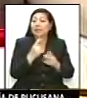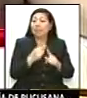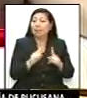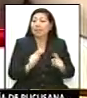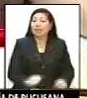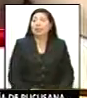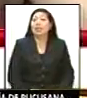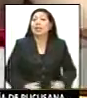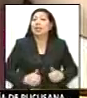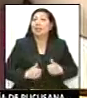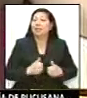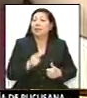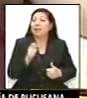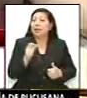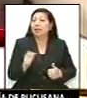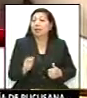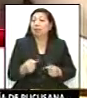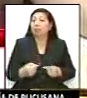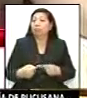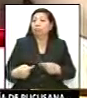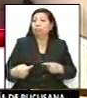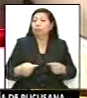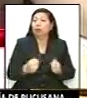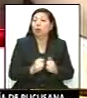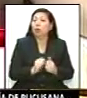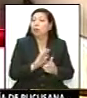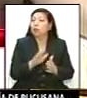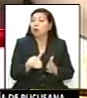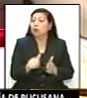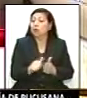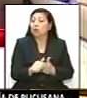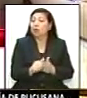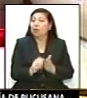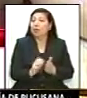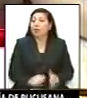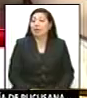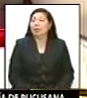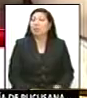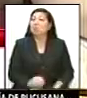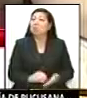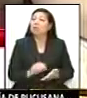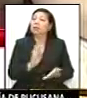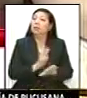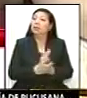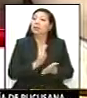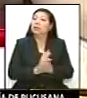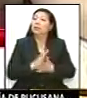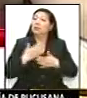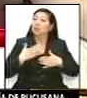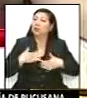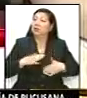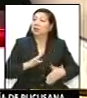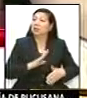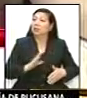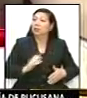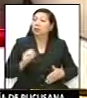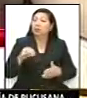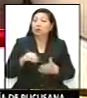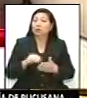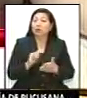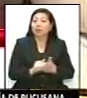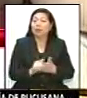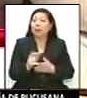la vida ciudadana discurre, ¿no es cierto?, con toda tranquilidad, con lo cual el Estado cumple sus fines y